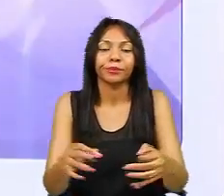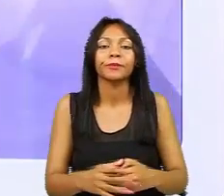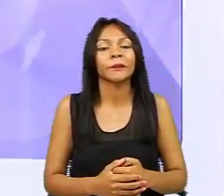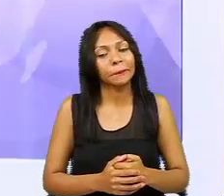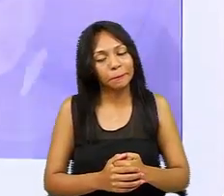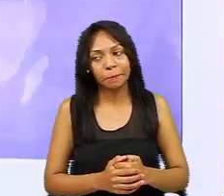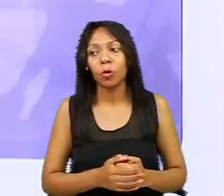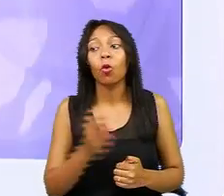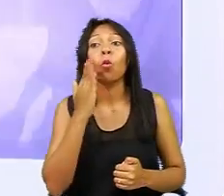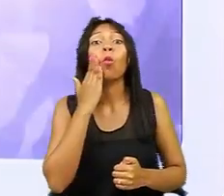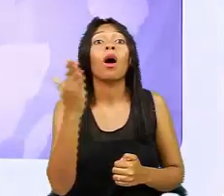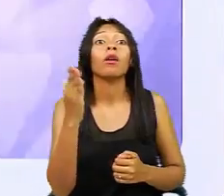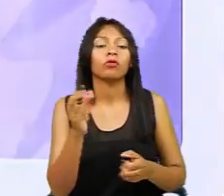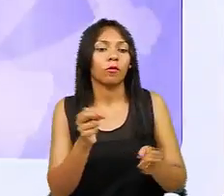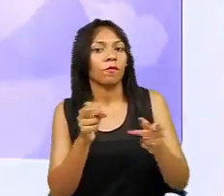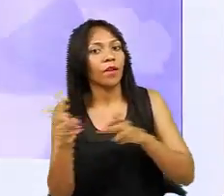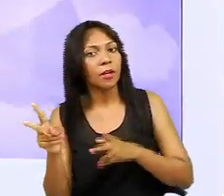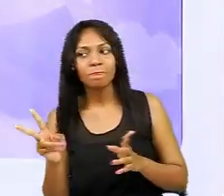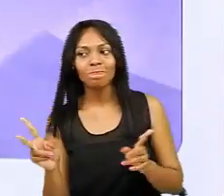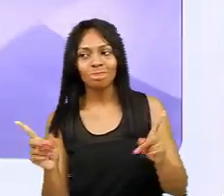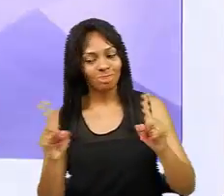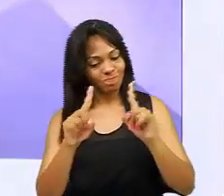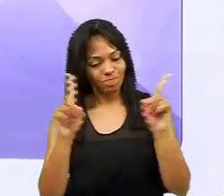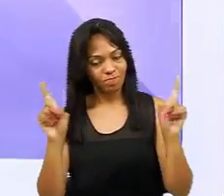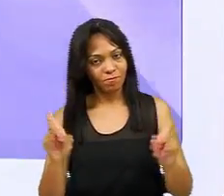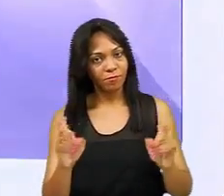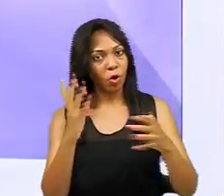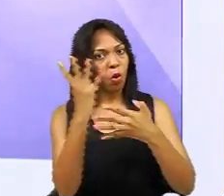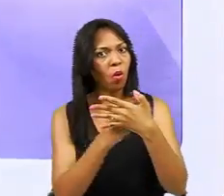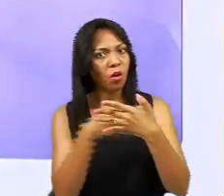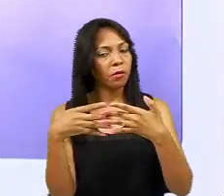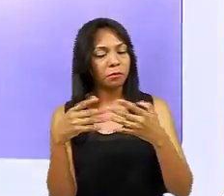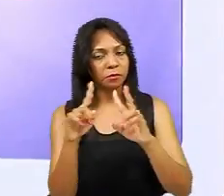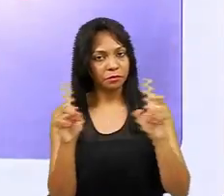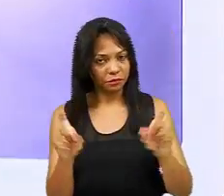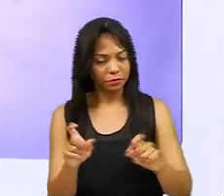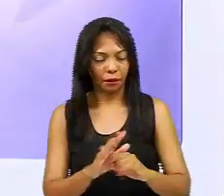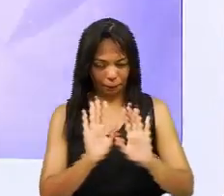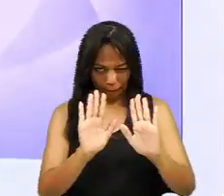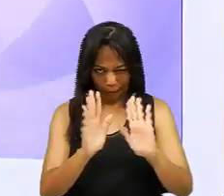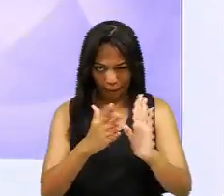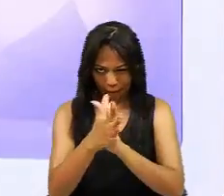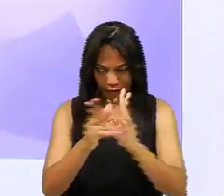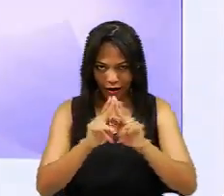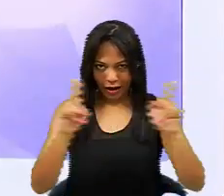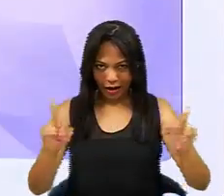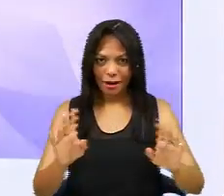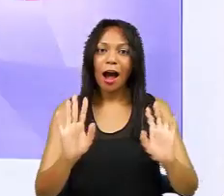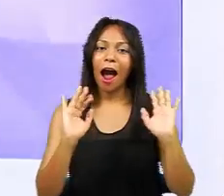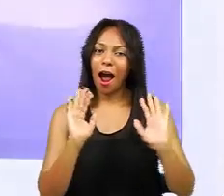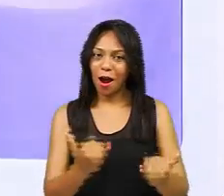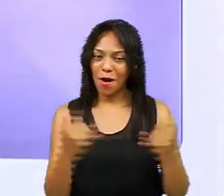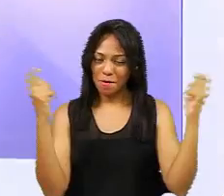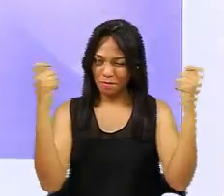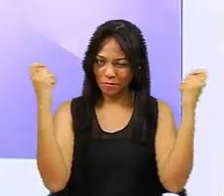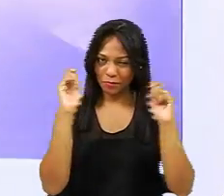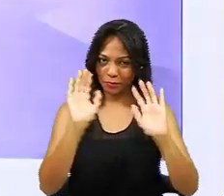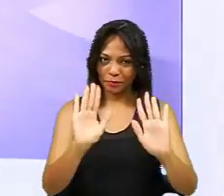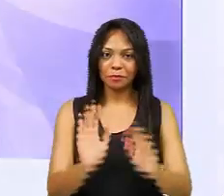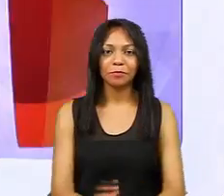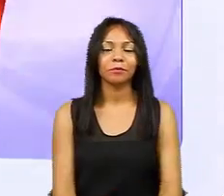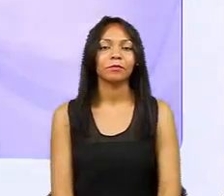define el día ni el horario de estos compromisos. Información en minutos. Es el momento de nuestros patrocinadores. Ya